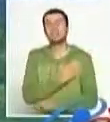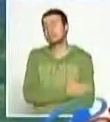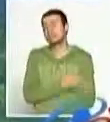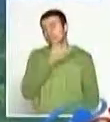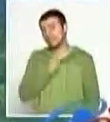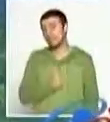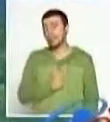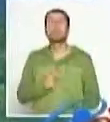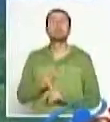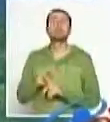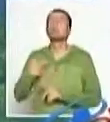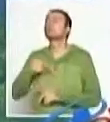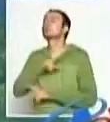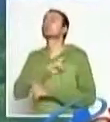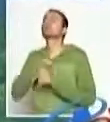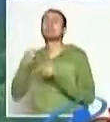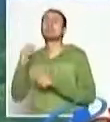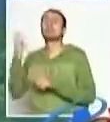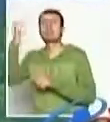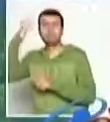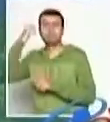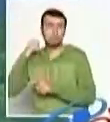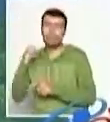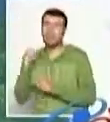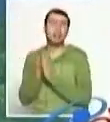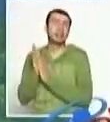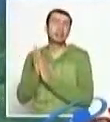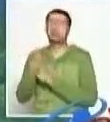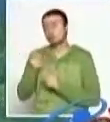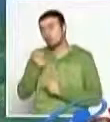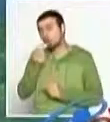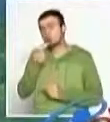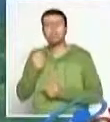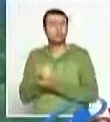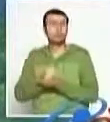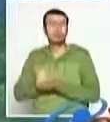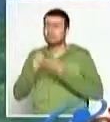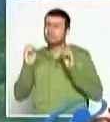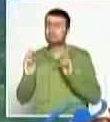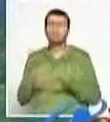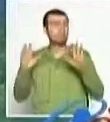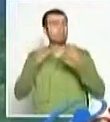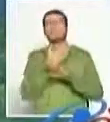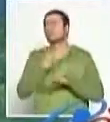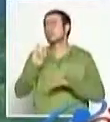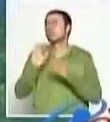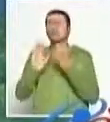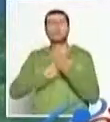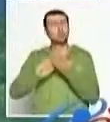esperábamos la pasta milagrosa. Y resulta que con estas medicinas integrativas